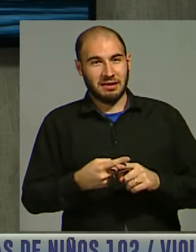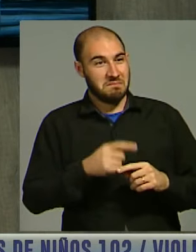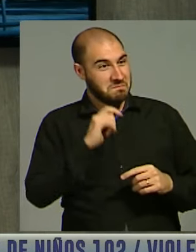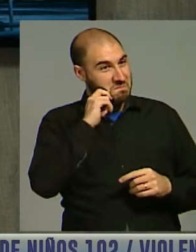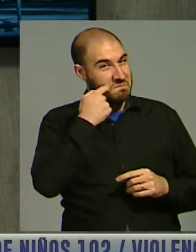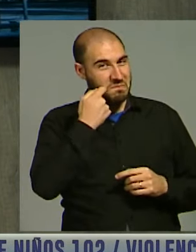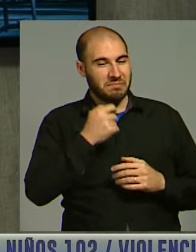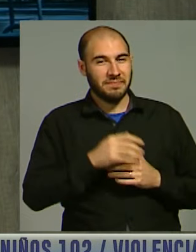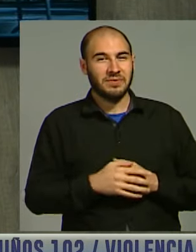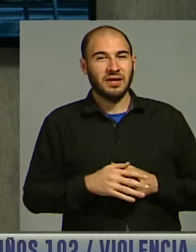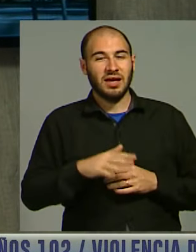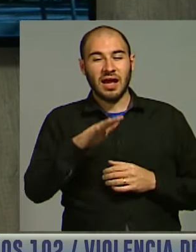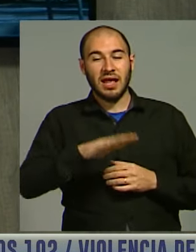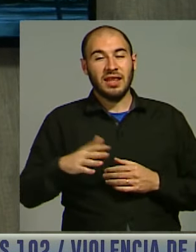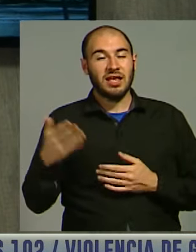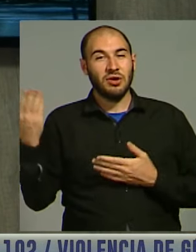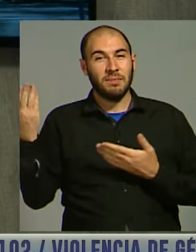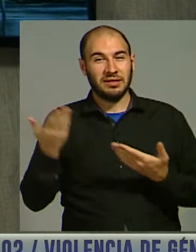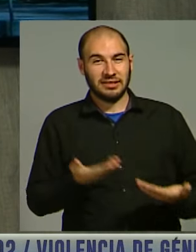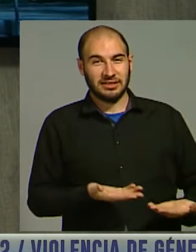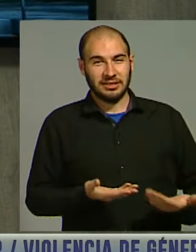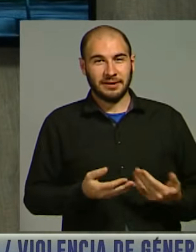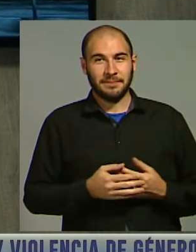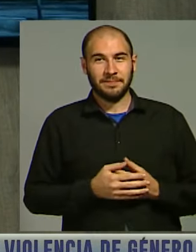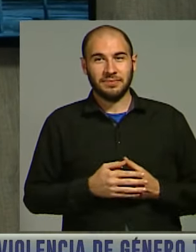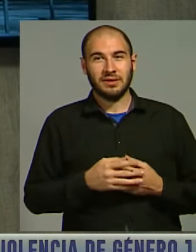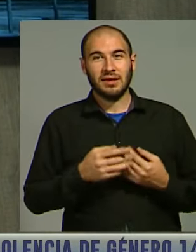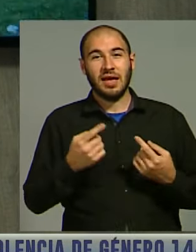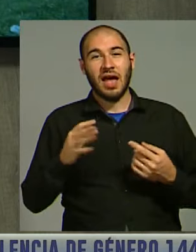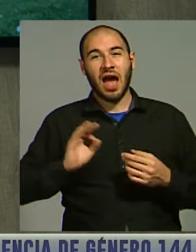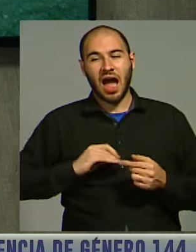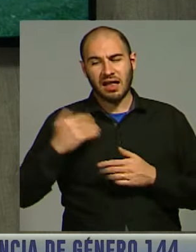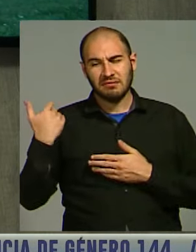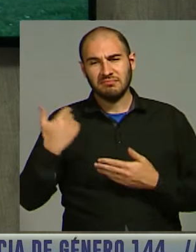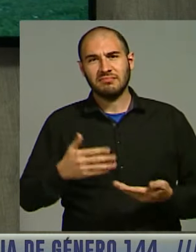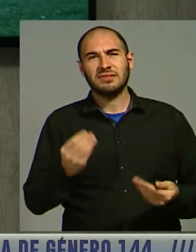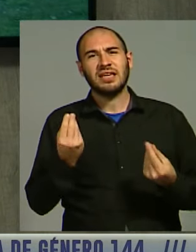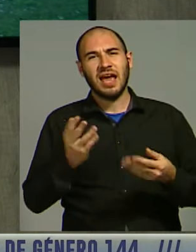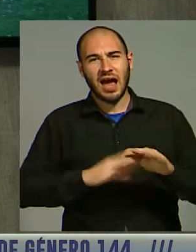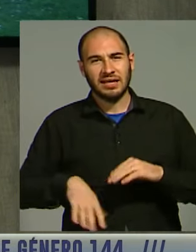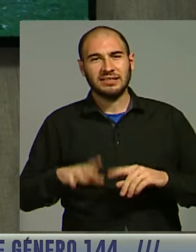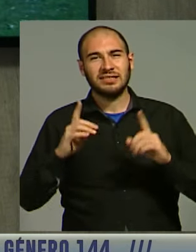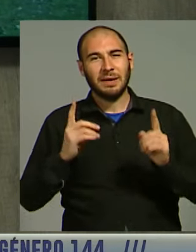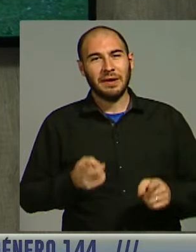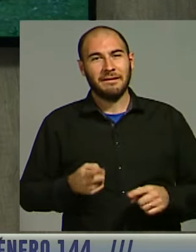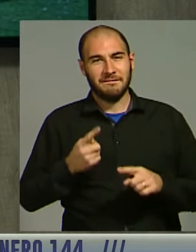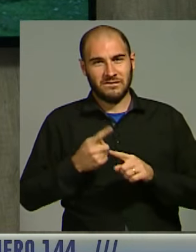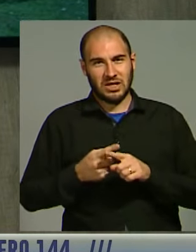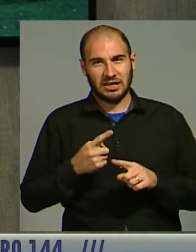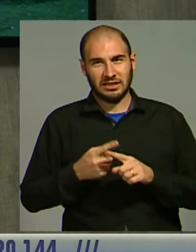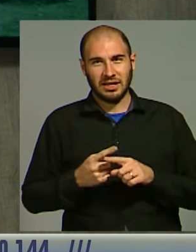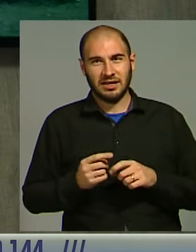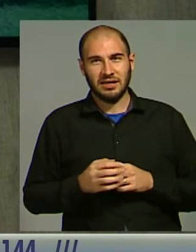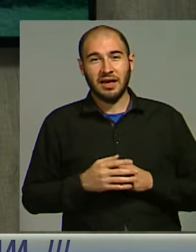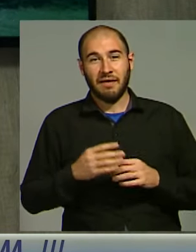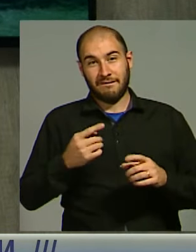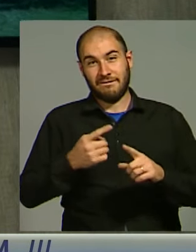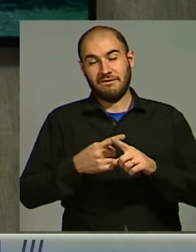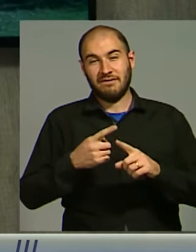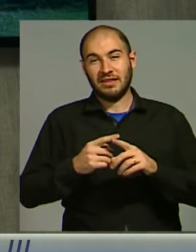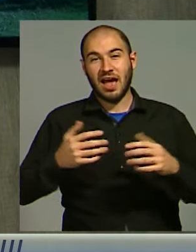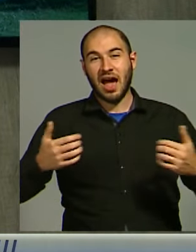En donde los niños presentaron que hicieron durante el año y además se festejó que se celebró